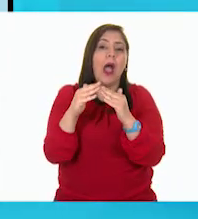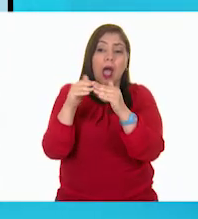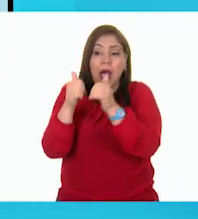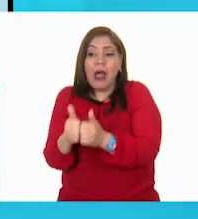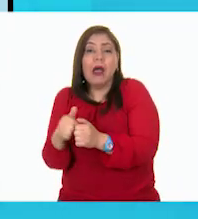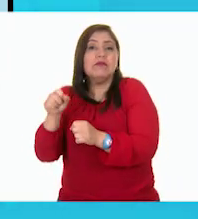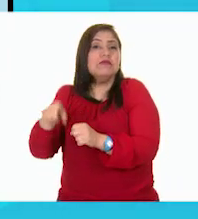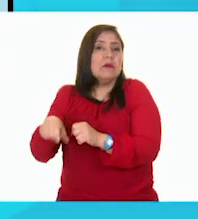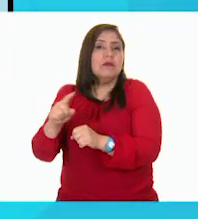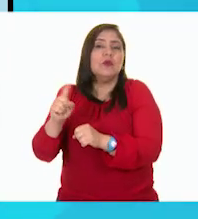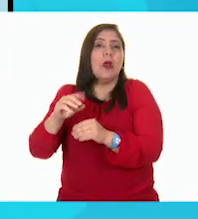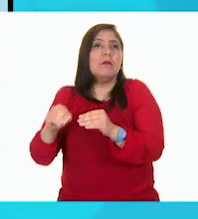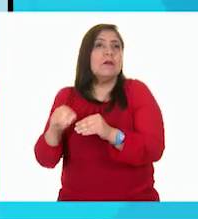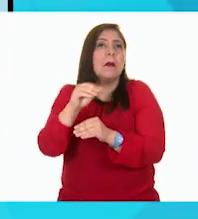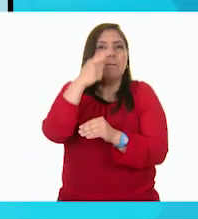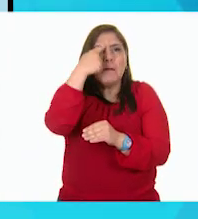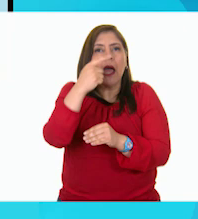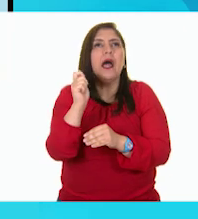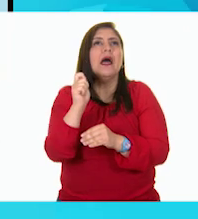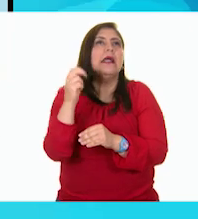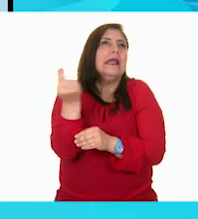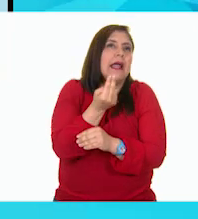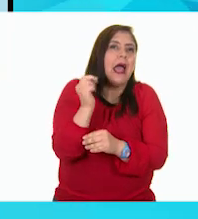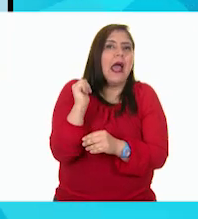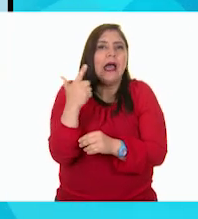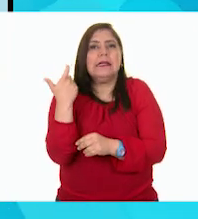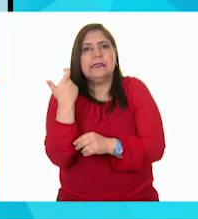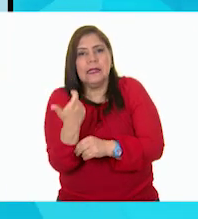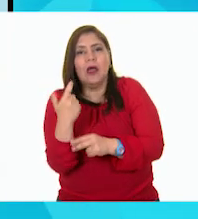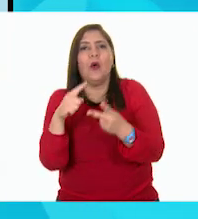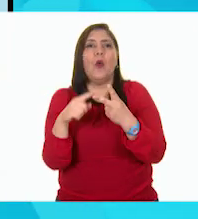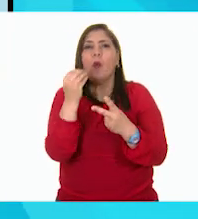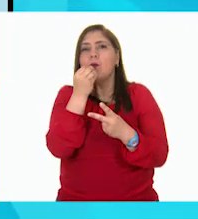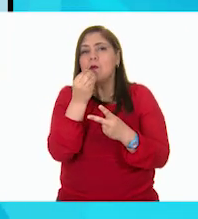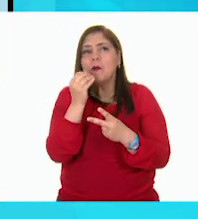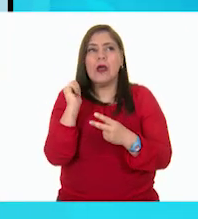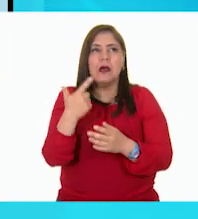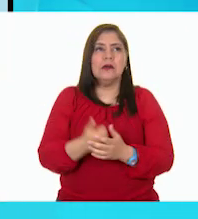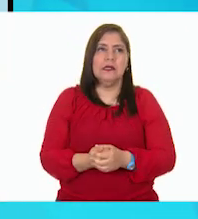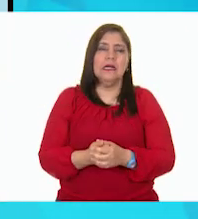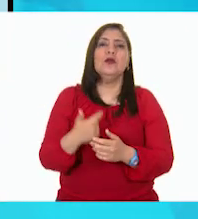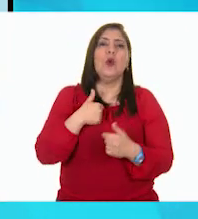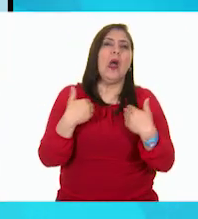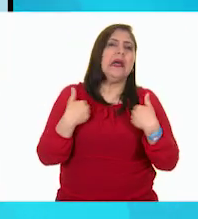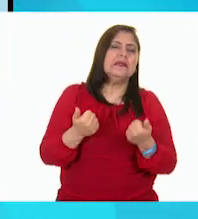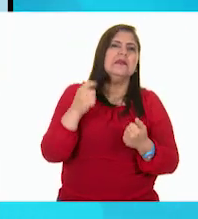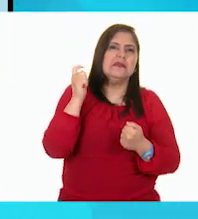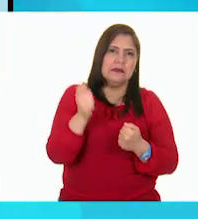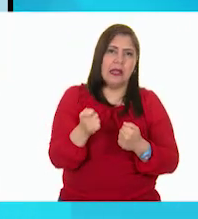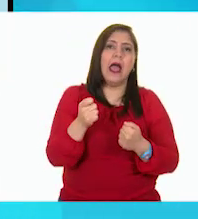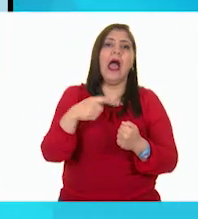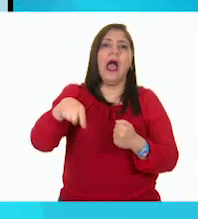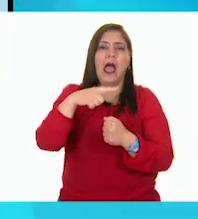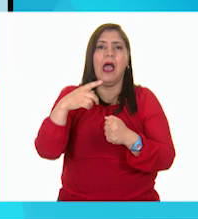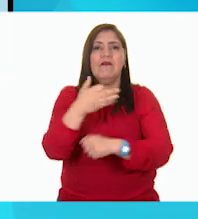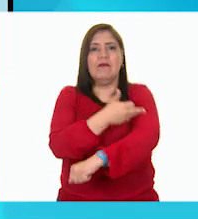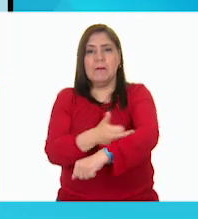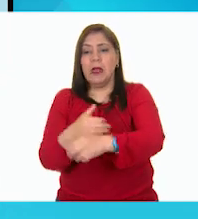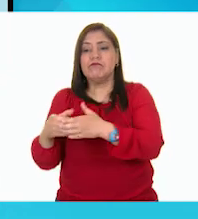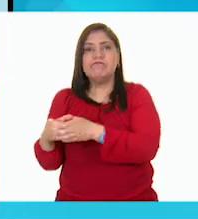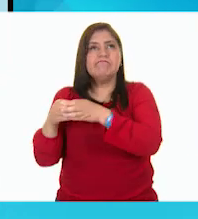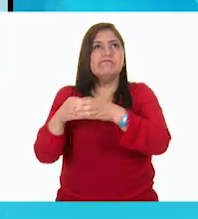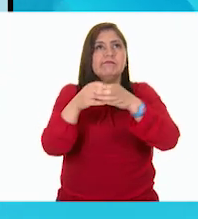para más dinero o comida. Sí entendí que las familias tengan que emigrar a otros lugares por